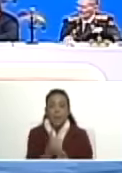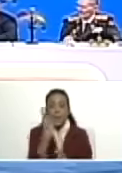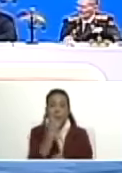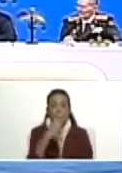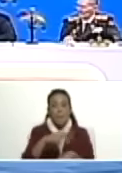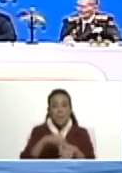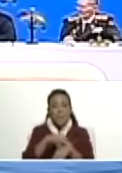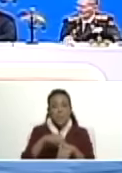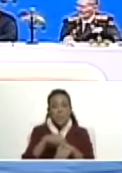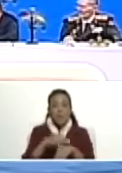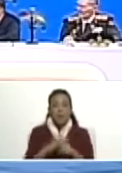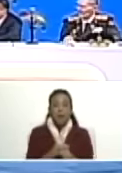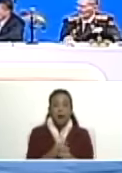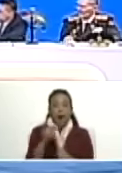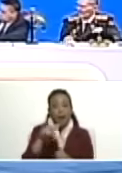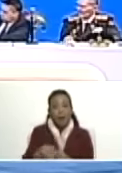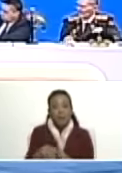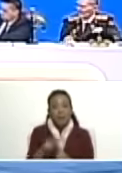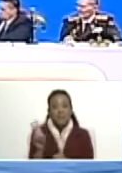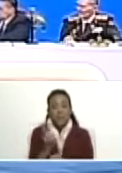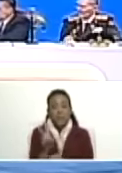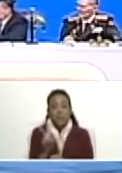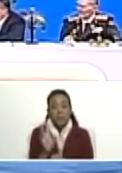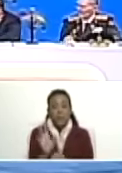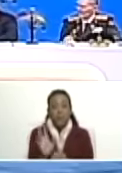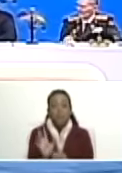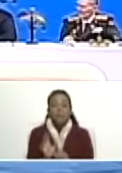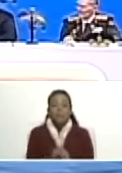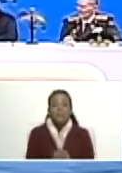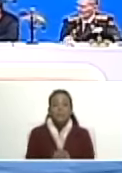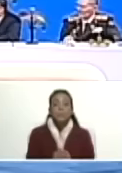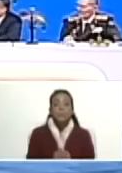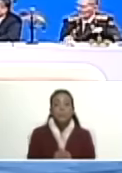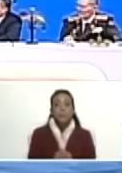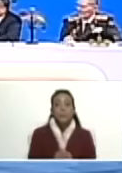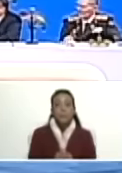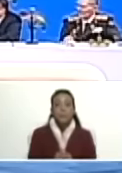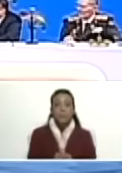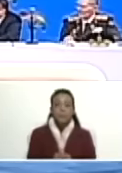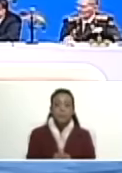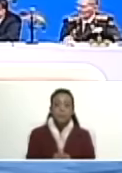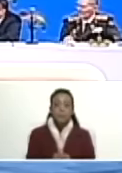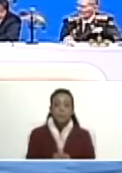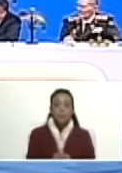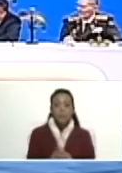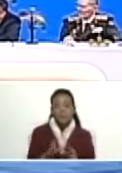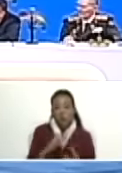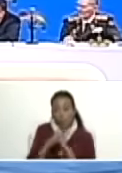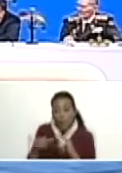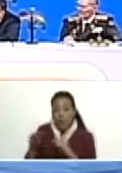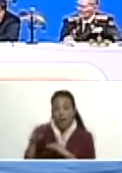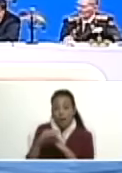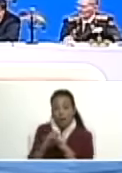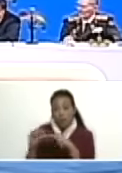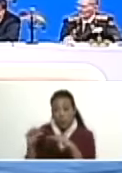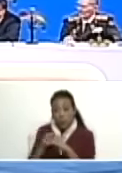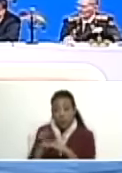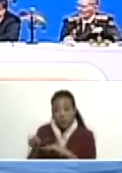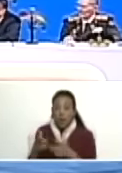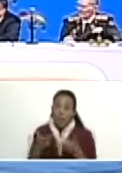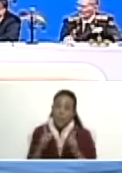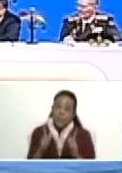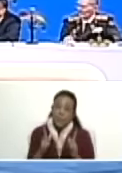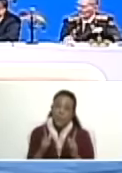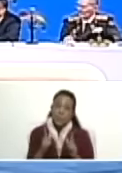al primer canciller que tuvo Georgetown, Guyana, y si me lo permiten